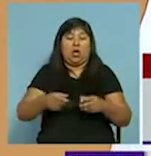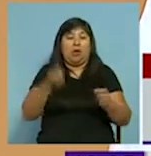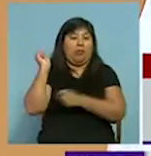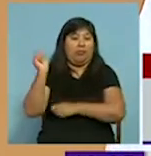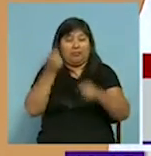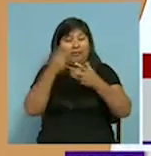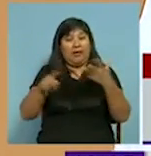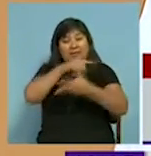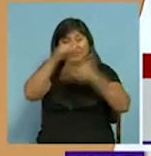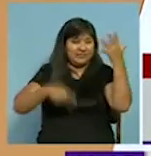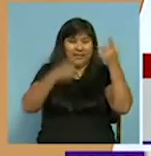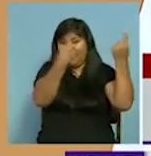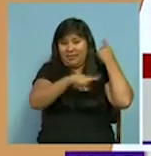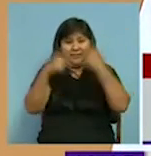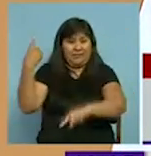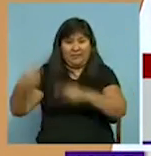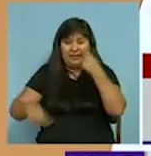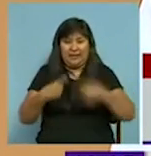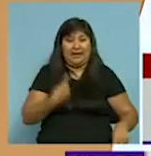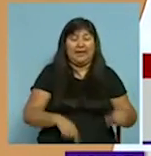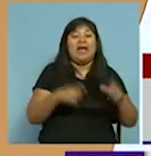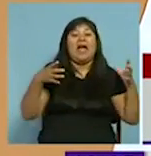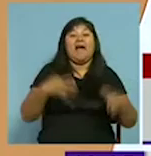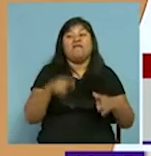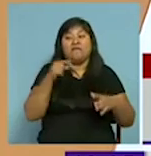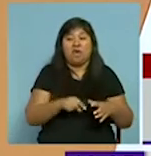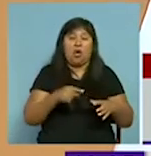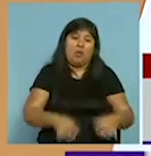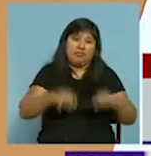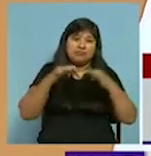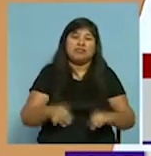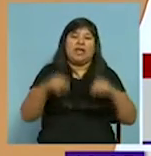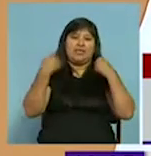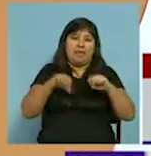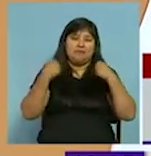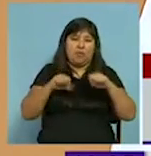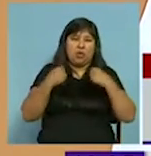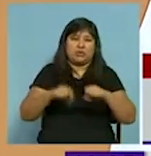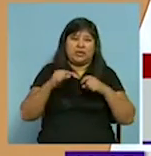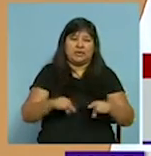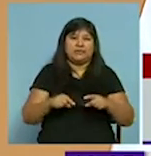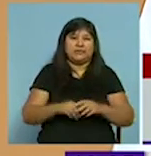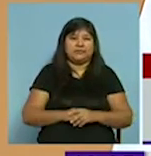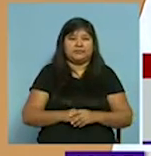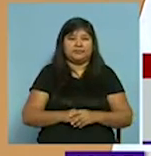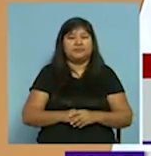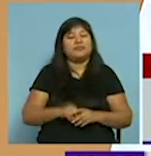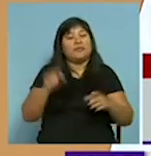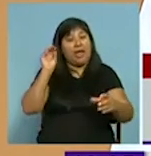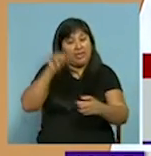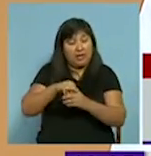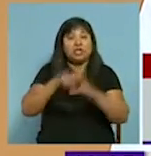fútbol es un hecho es un deporte muy popular muy inserto en la sociedad es en toda la sociedad del mundo